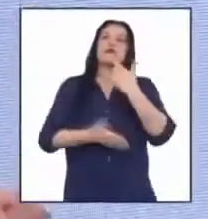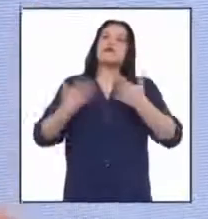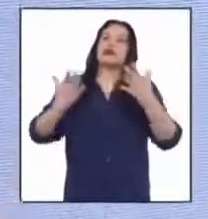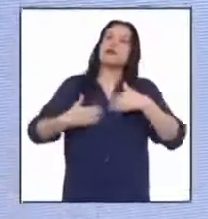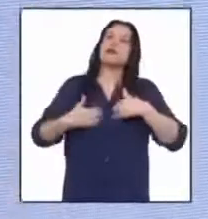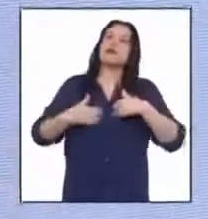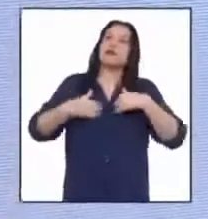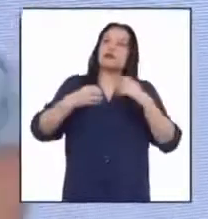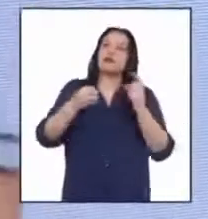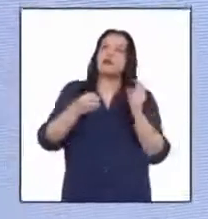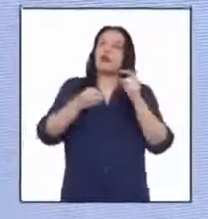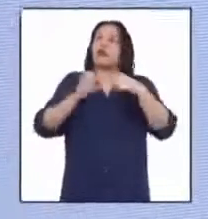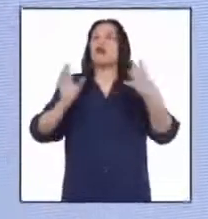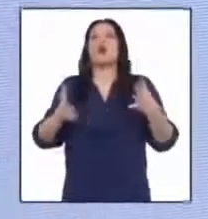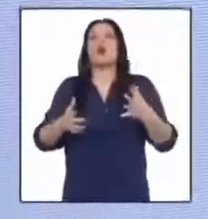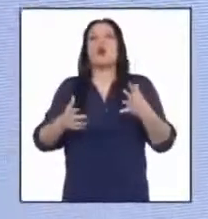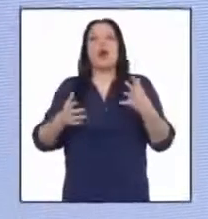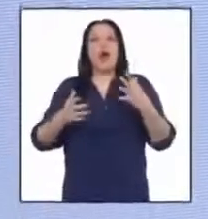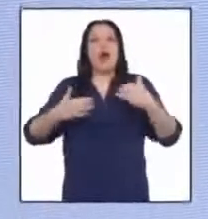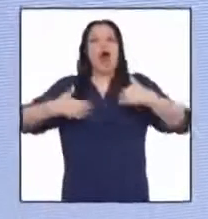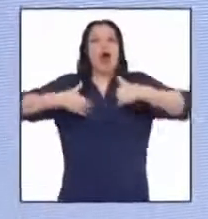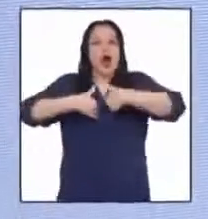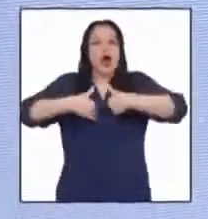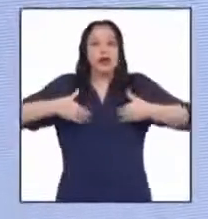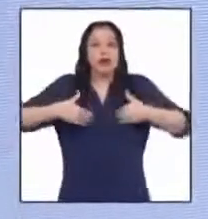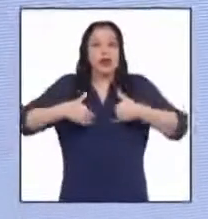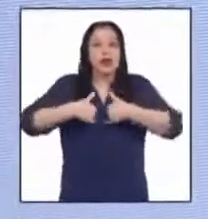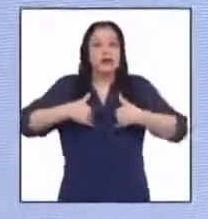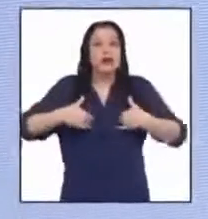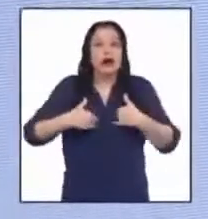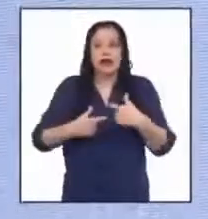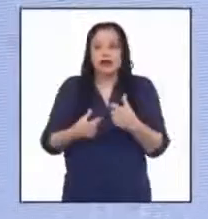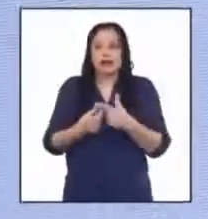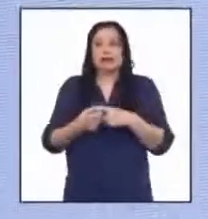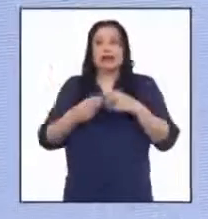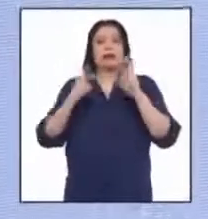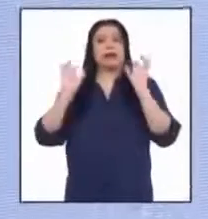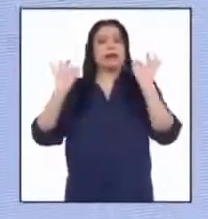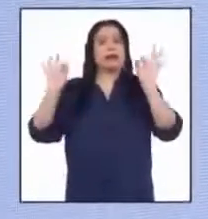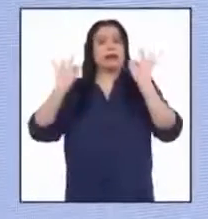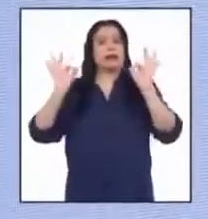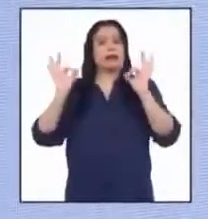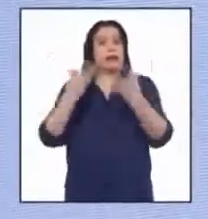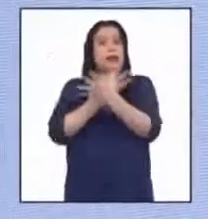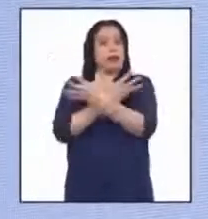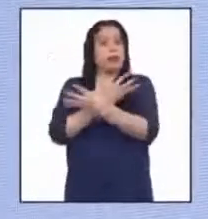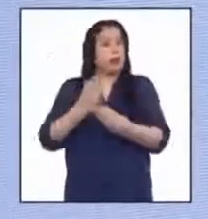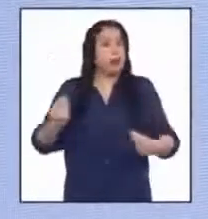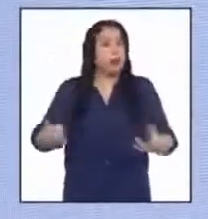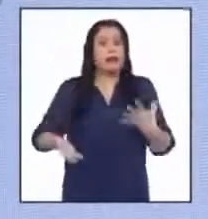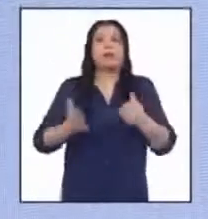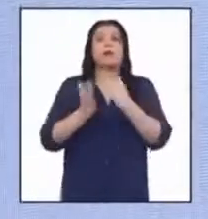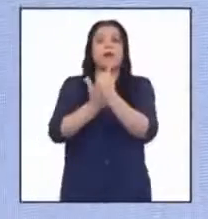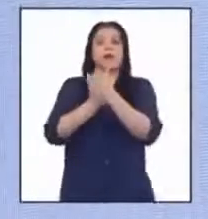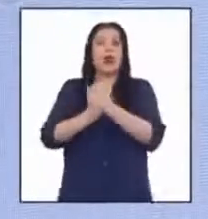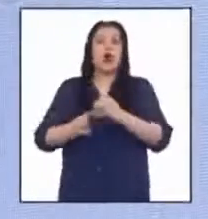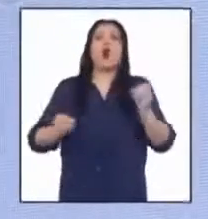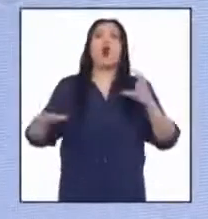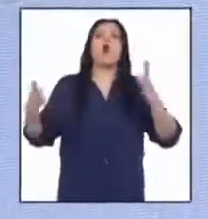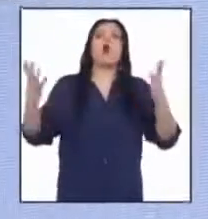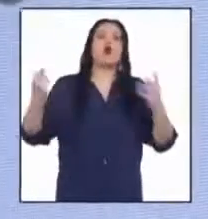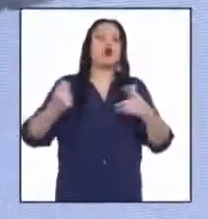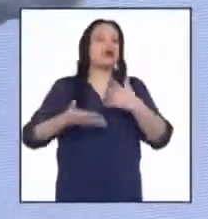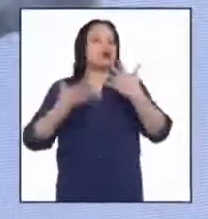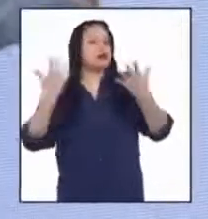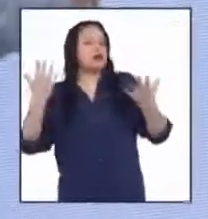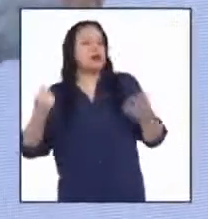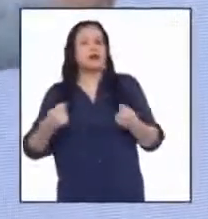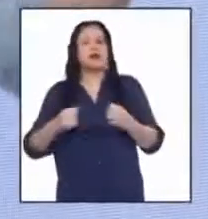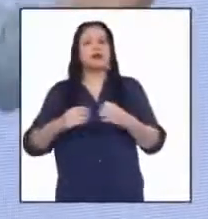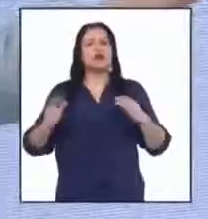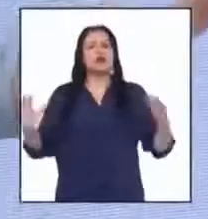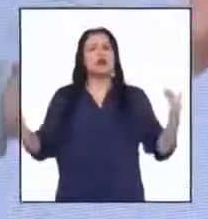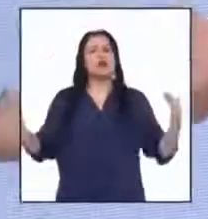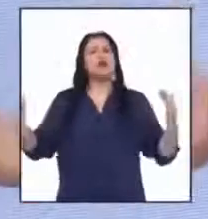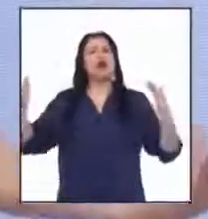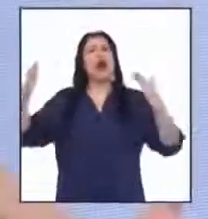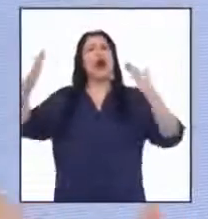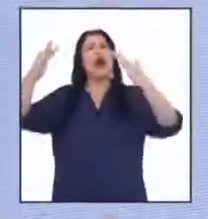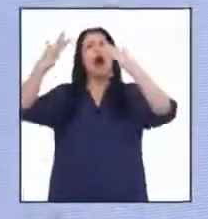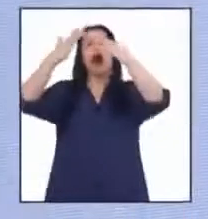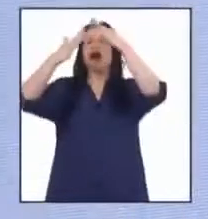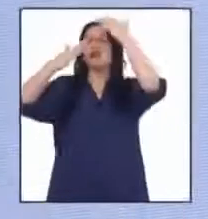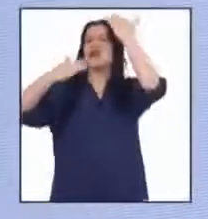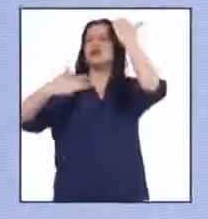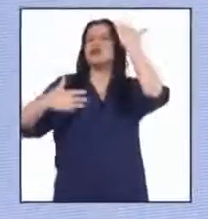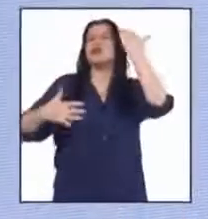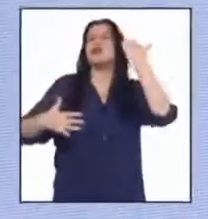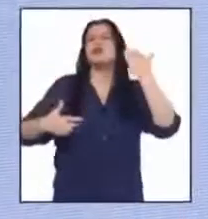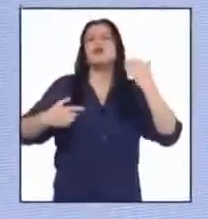en peligro de extinción que pida ayuda para no desaparecer. O quizá, no sé, una gran y antigua montaña